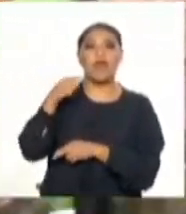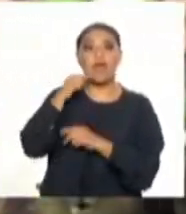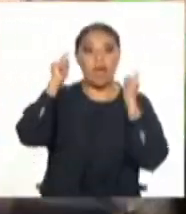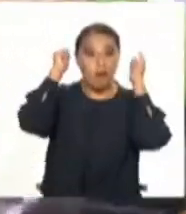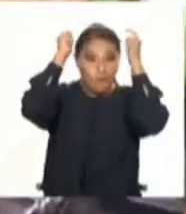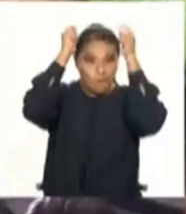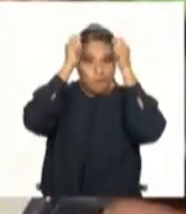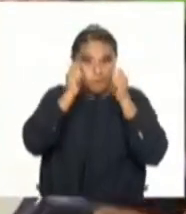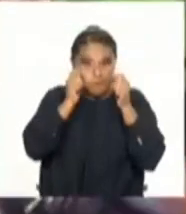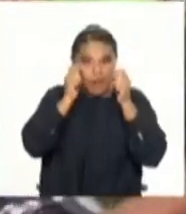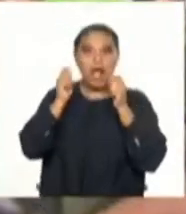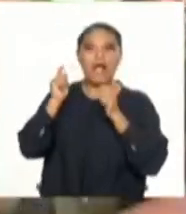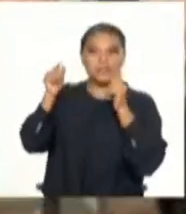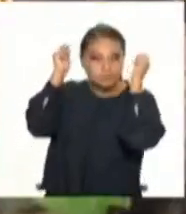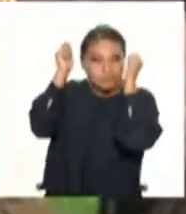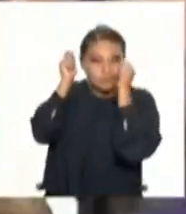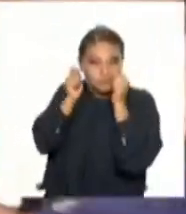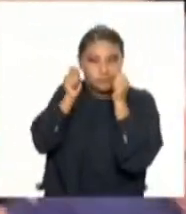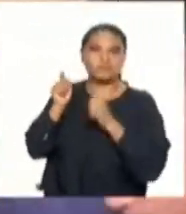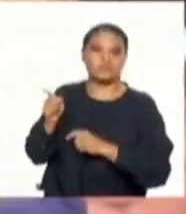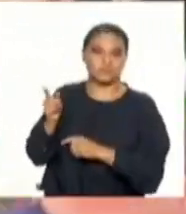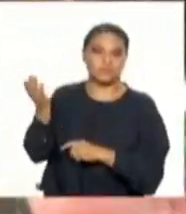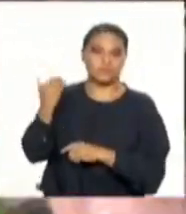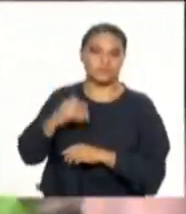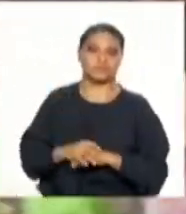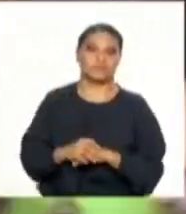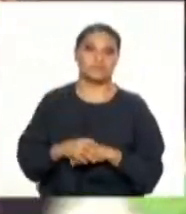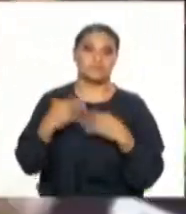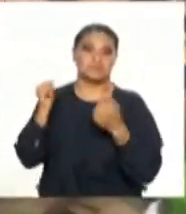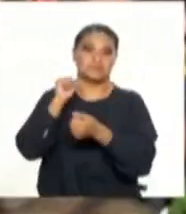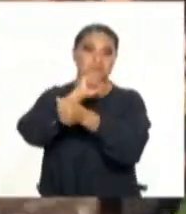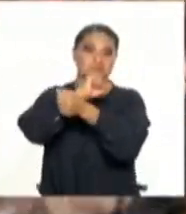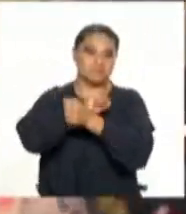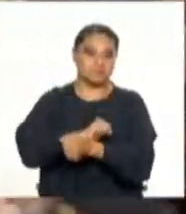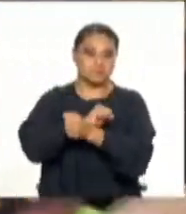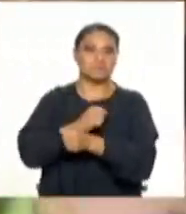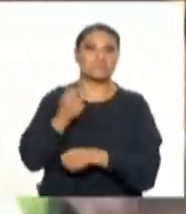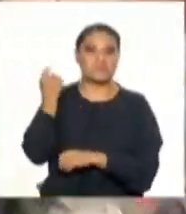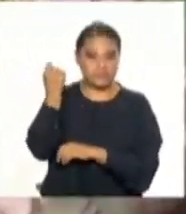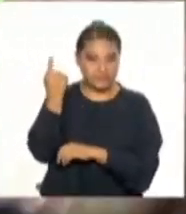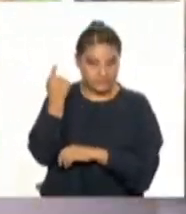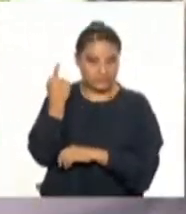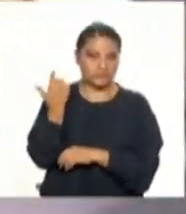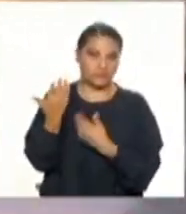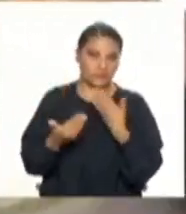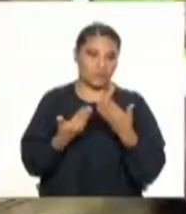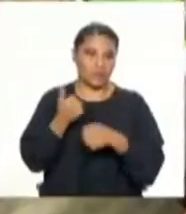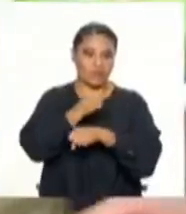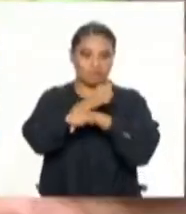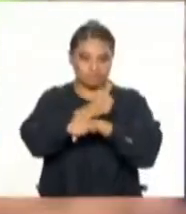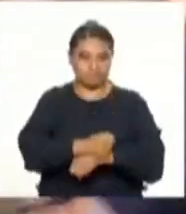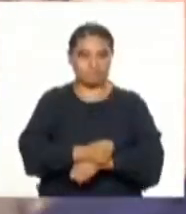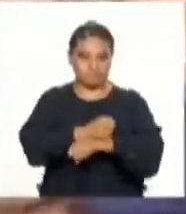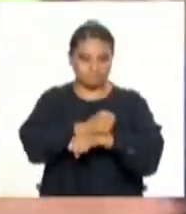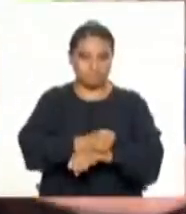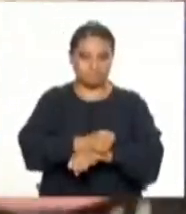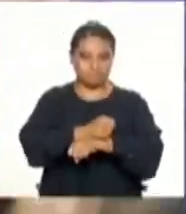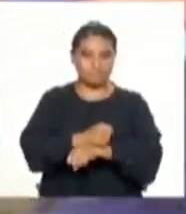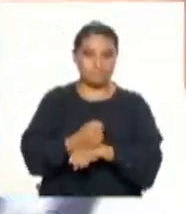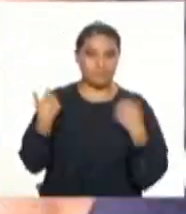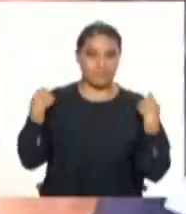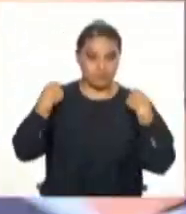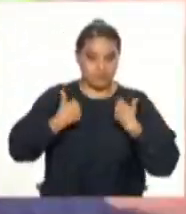tiene la capucha crema, efectivamente, está enmarrocada, se entiende bajo la condición en la que ella se encuentra. Con un